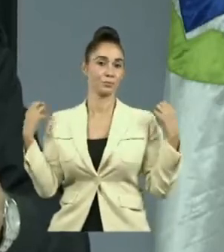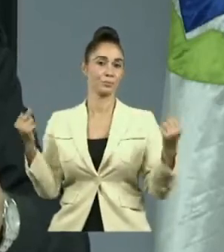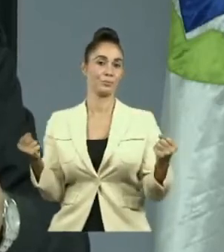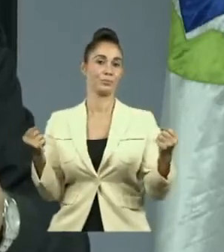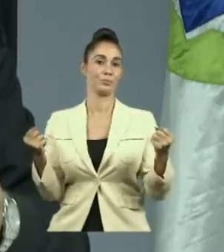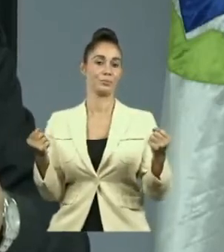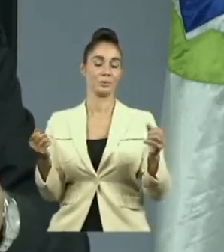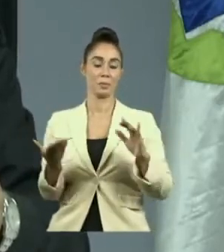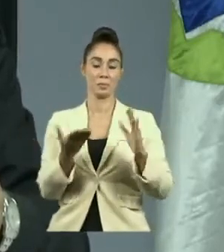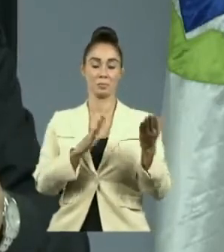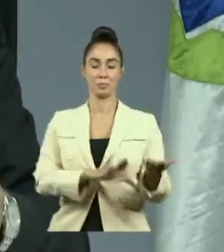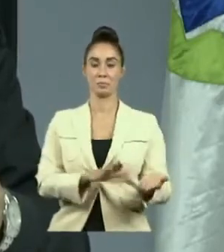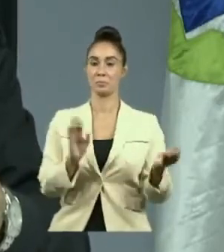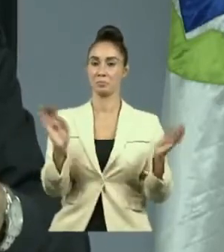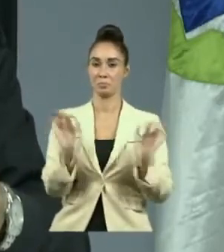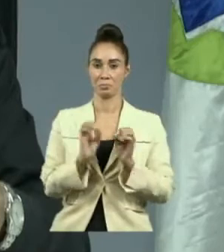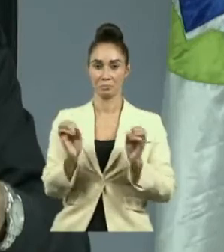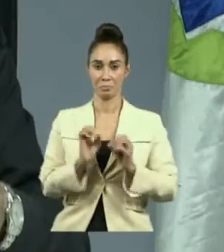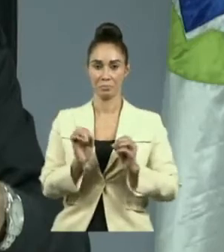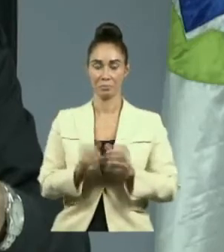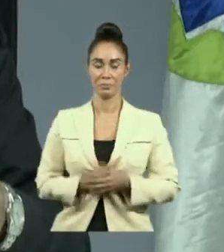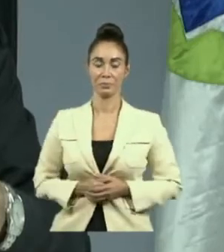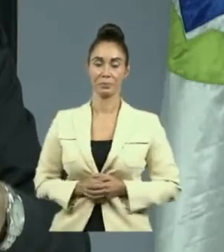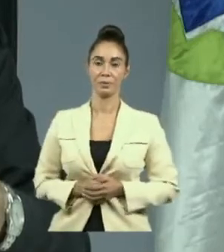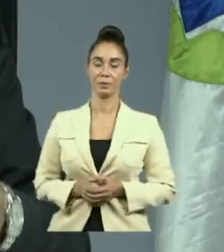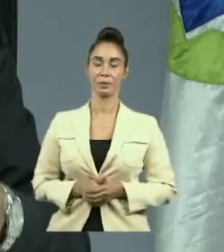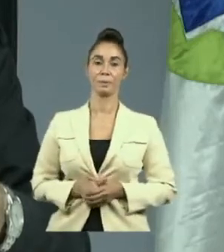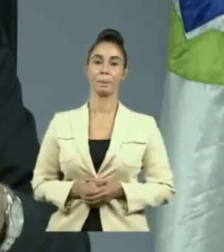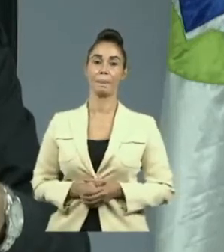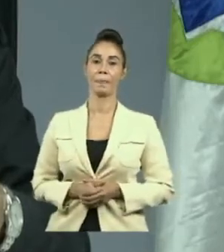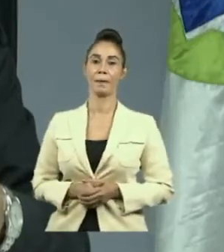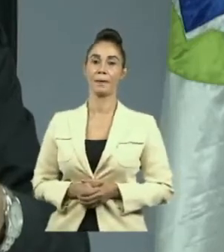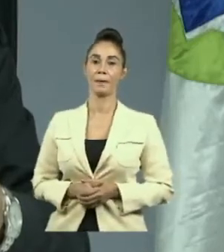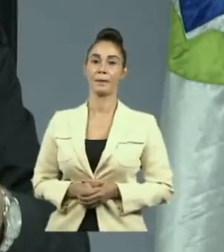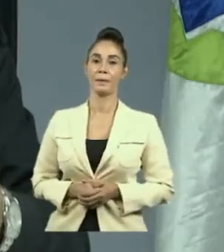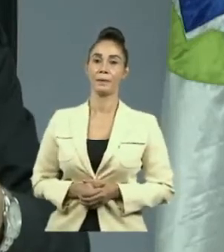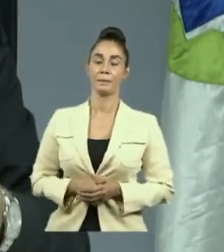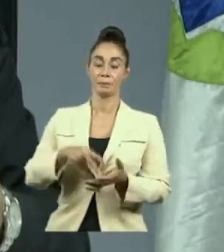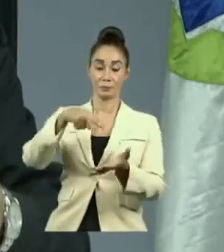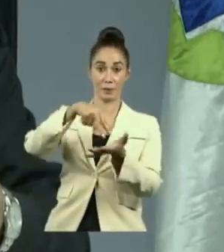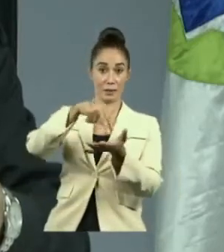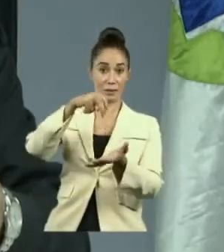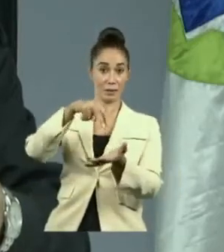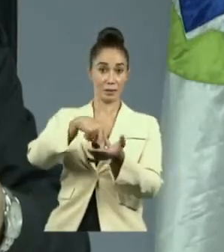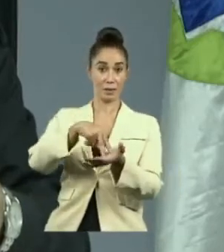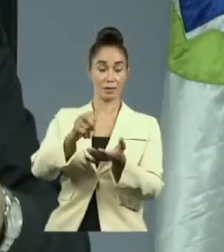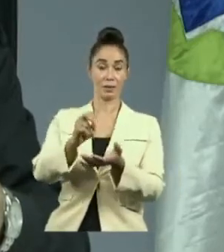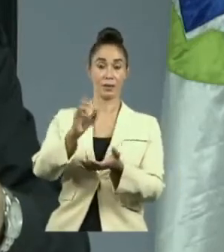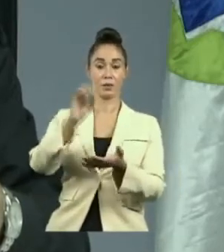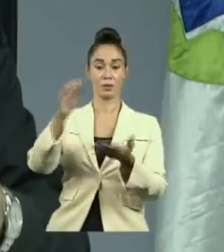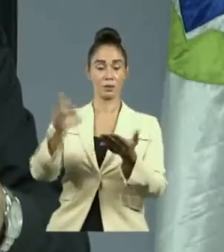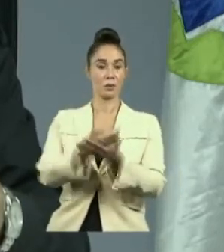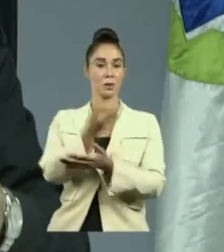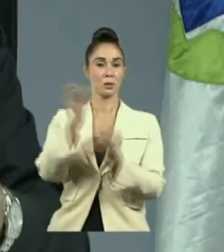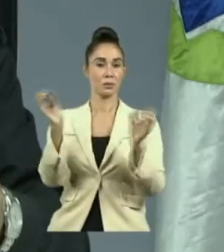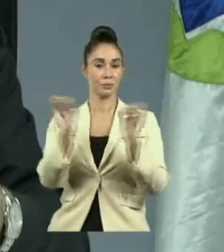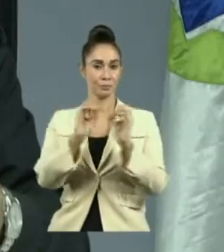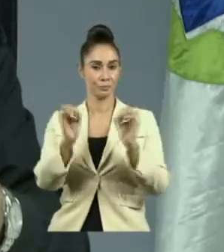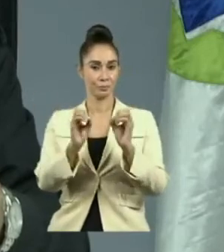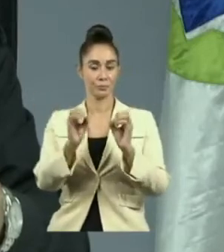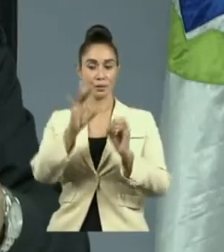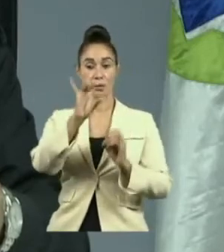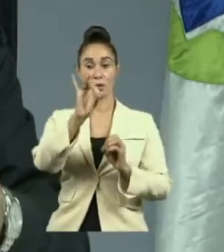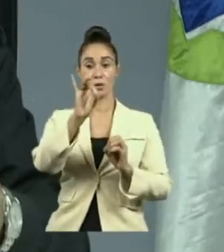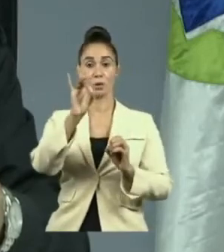20 fallecimiento maria trinidad sánchez 0 casos nuevos